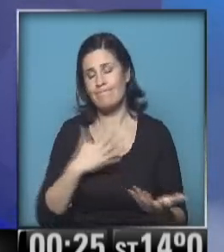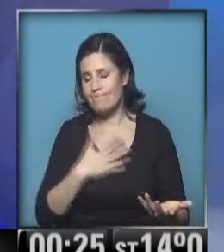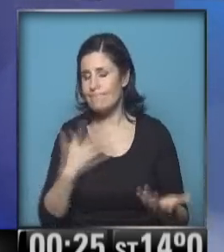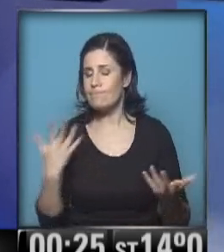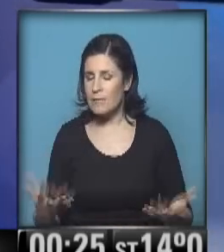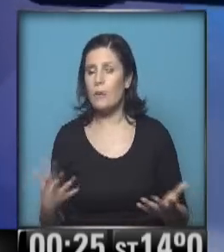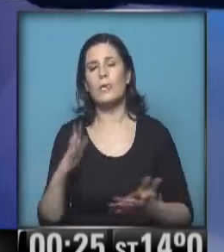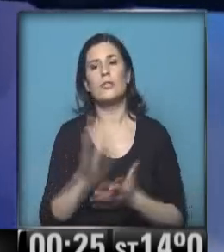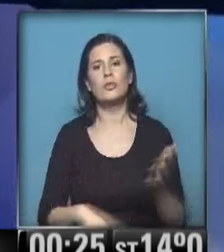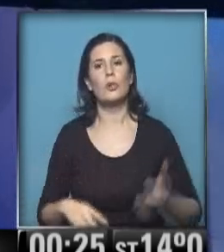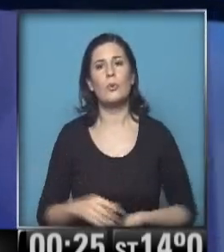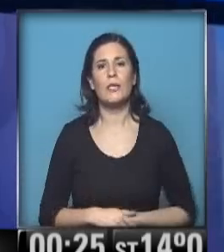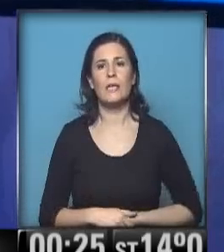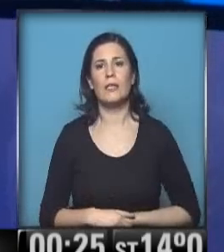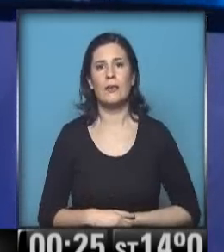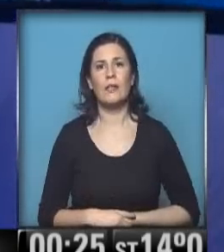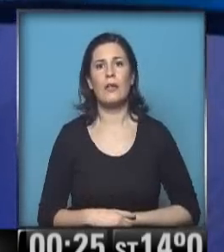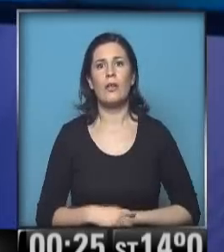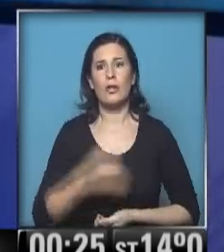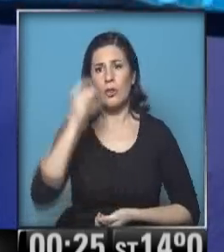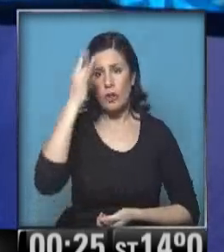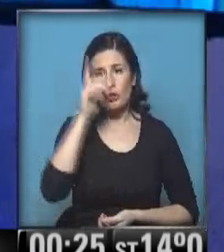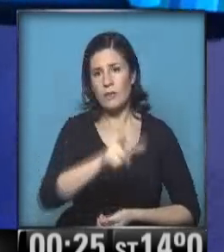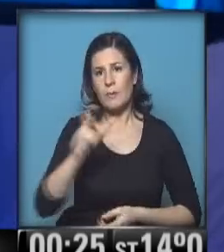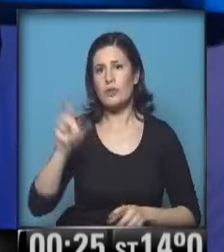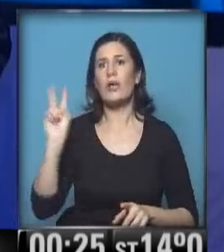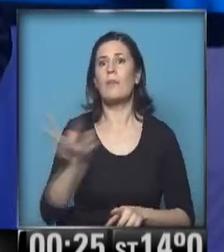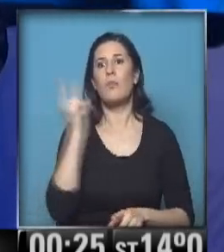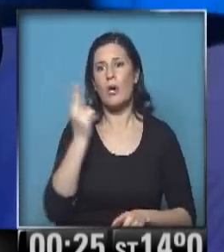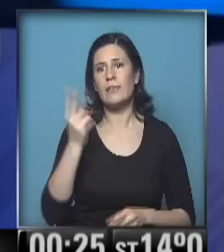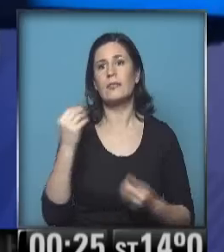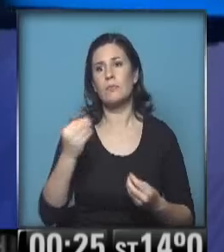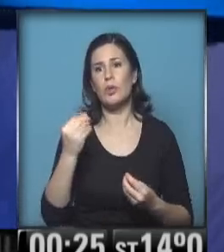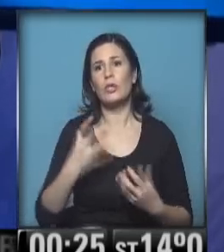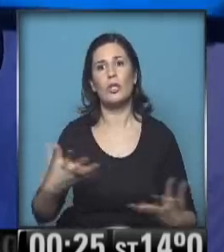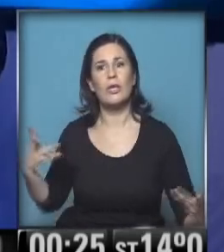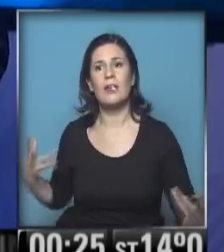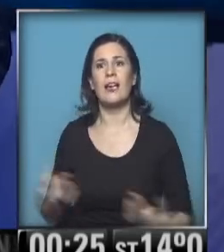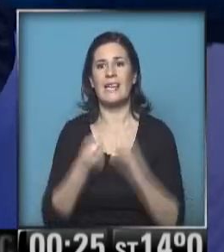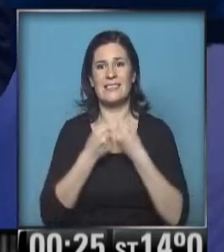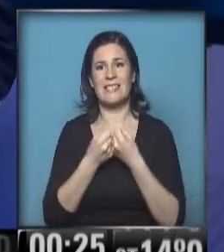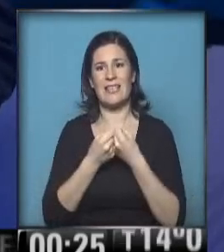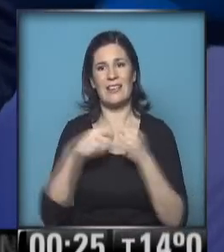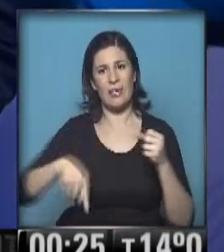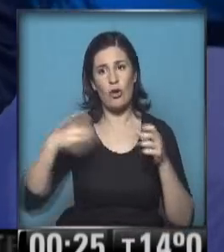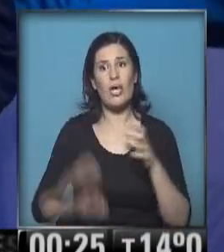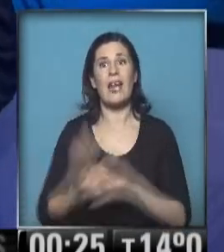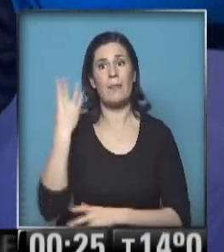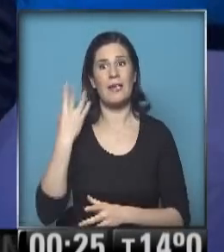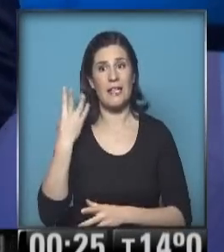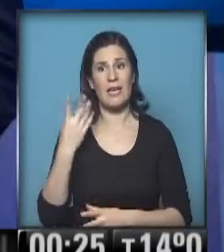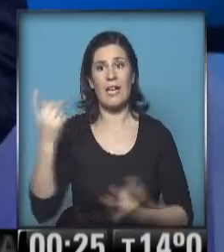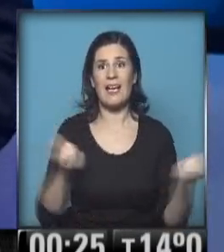que ver con que ya hay 12 muertos por el accidente que ocurrió esta mañana entre un